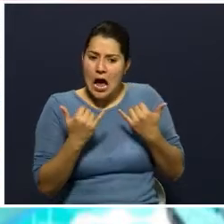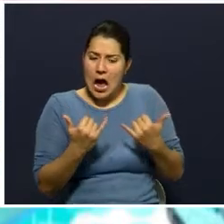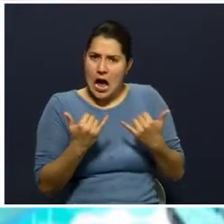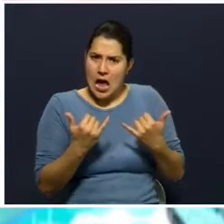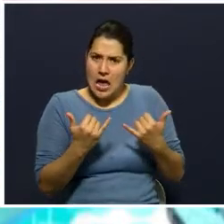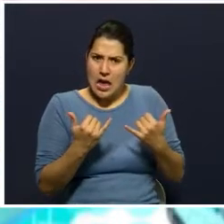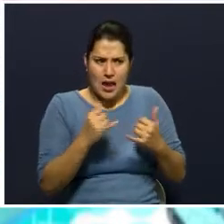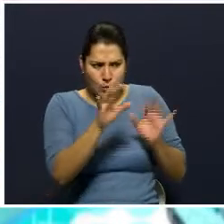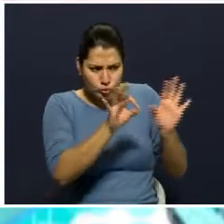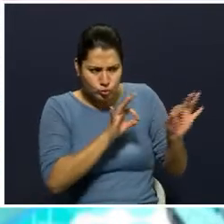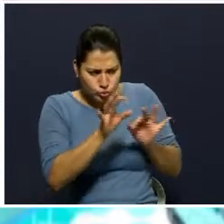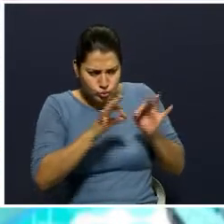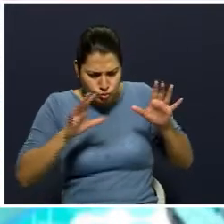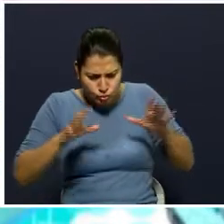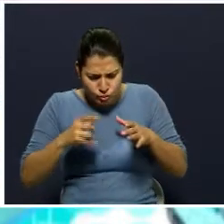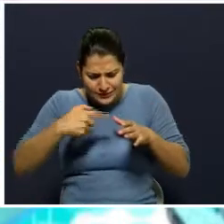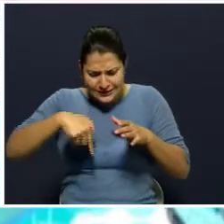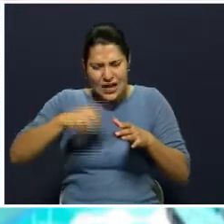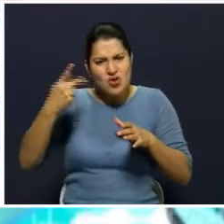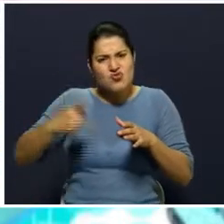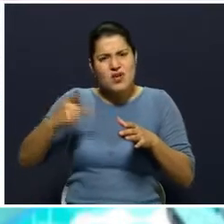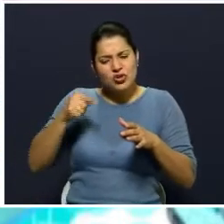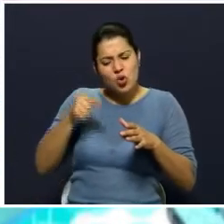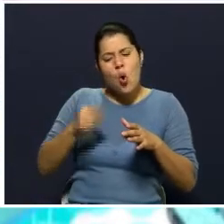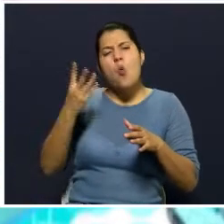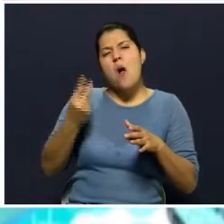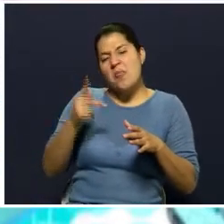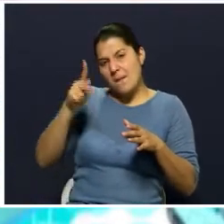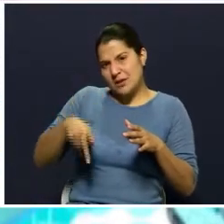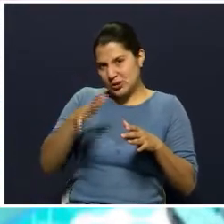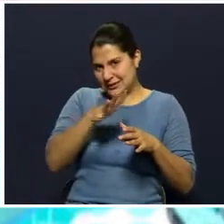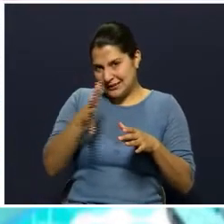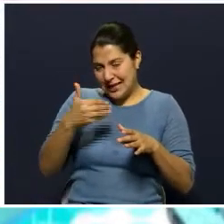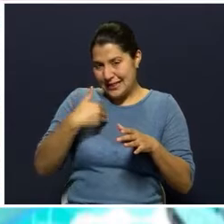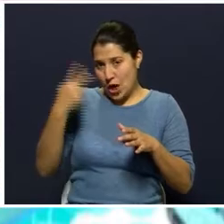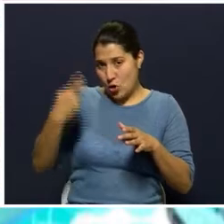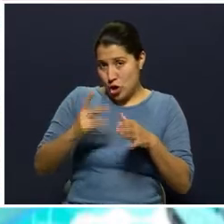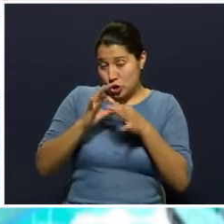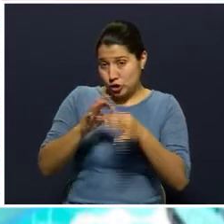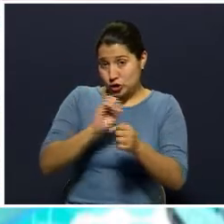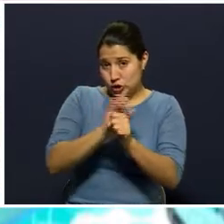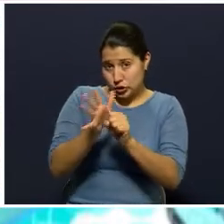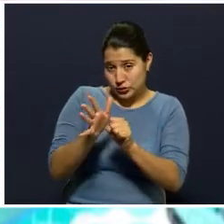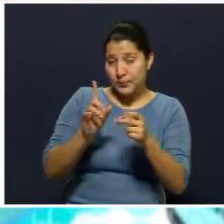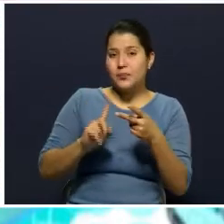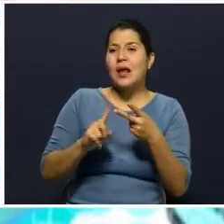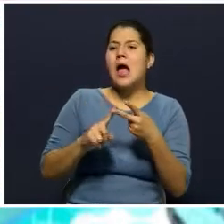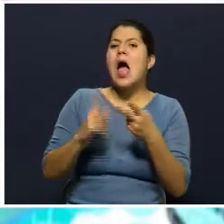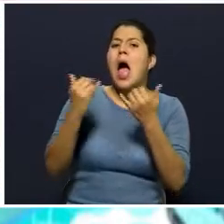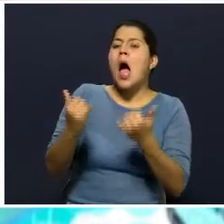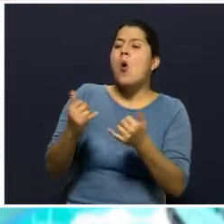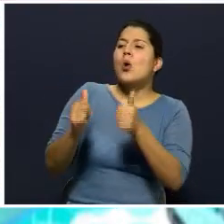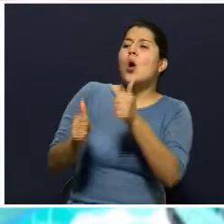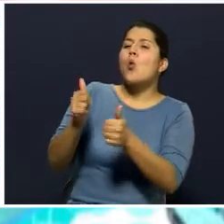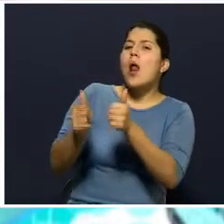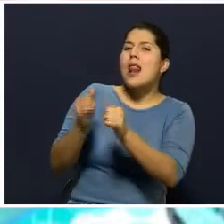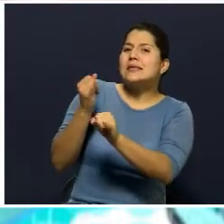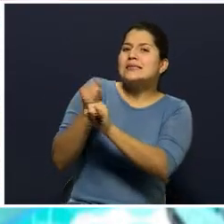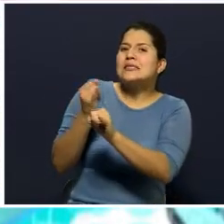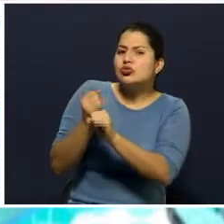este grupo de riesgo? Y importante, ¿qué organismo, qué institución está verificando esas condiciones de